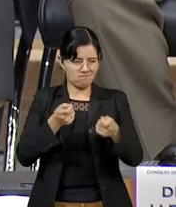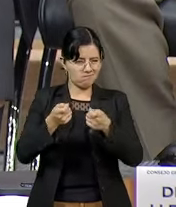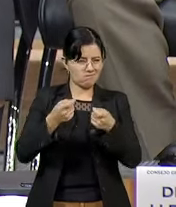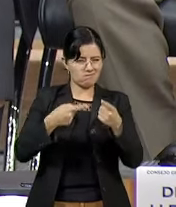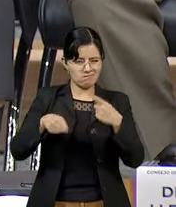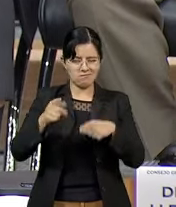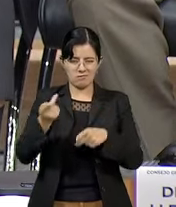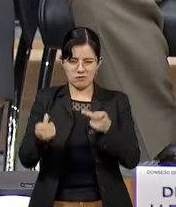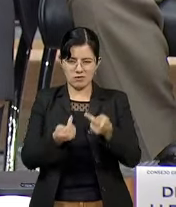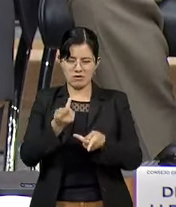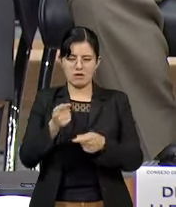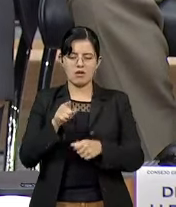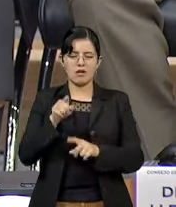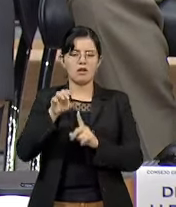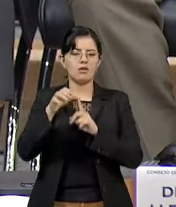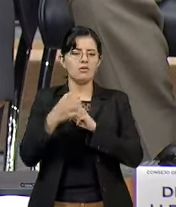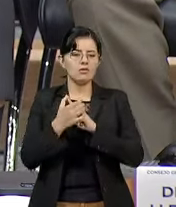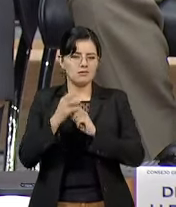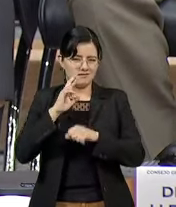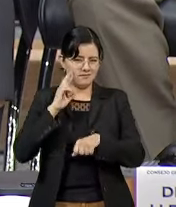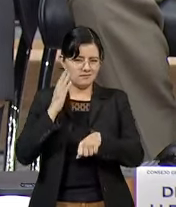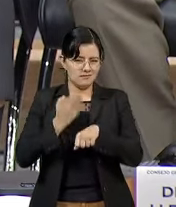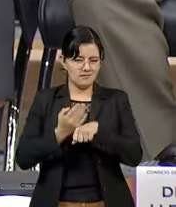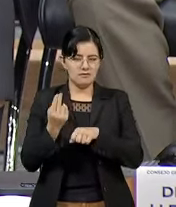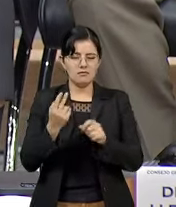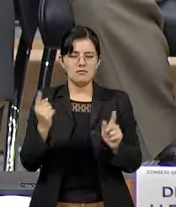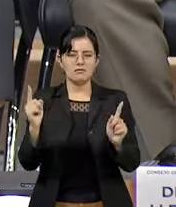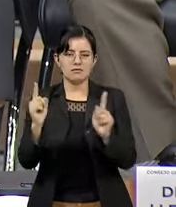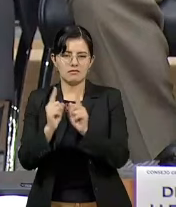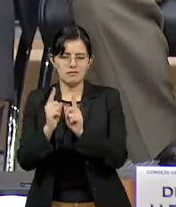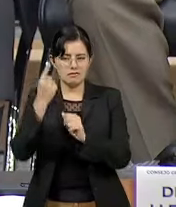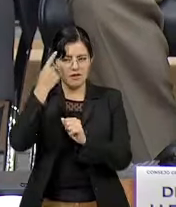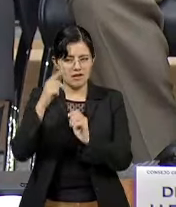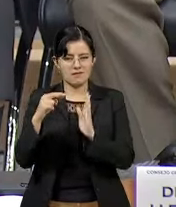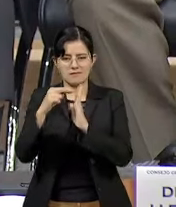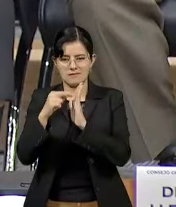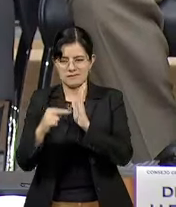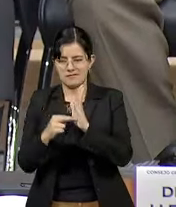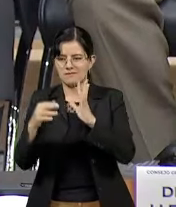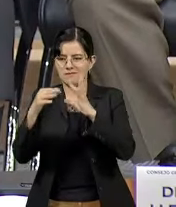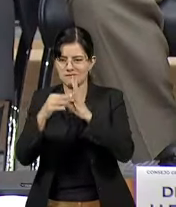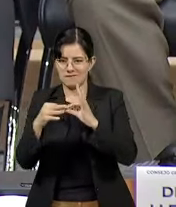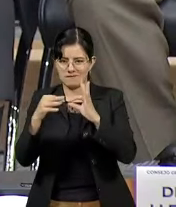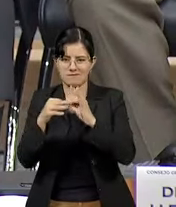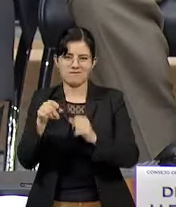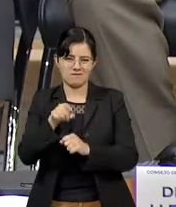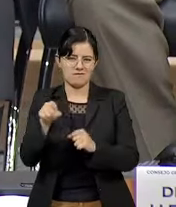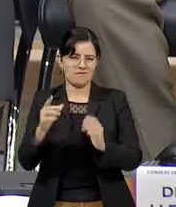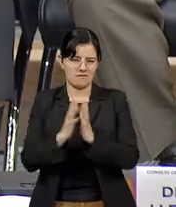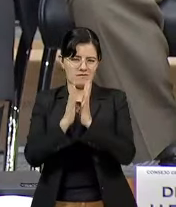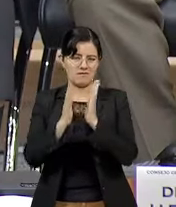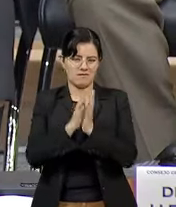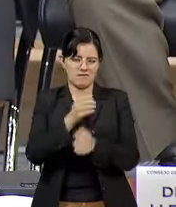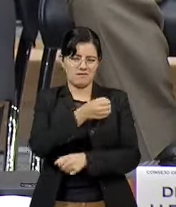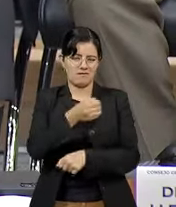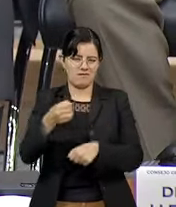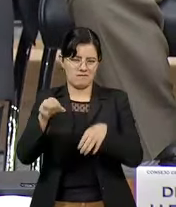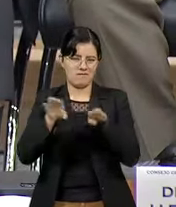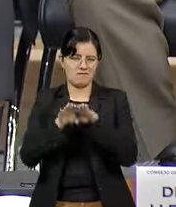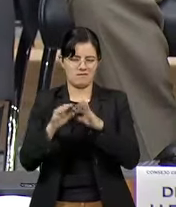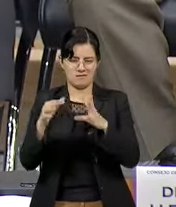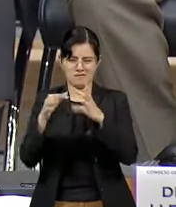trabajará con ellas para socializar la reglas e incentivar su involucramiento en la organización de los ejercicios